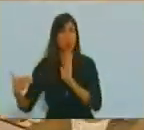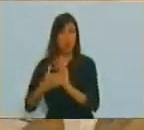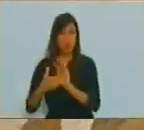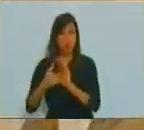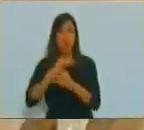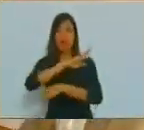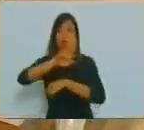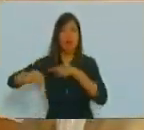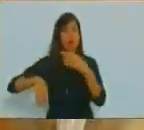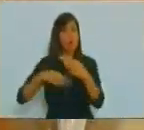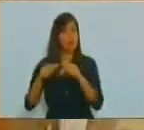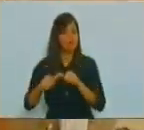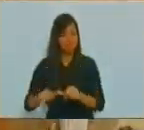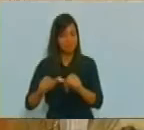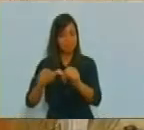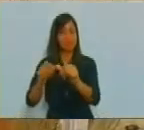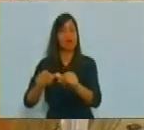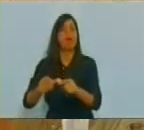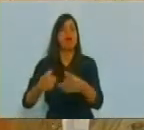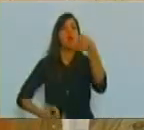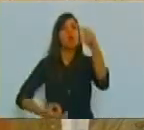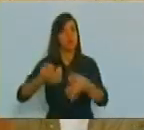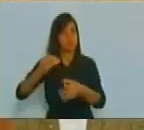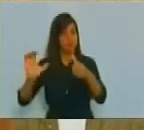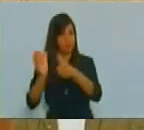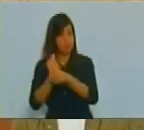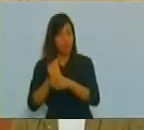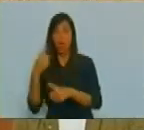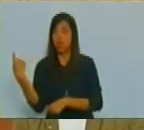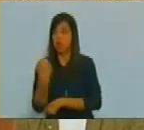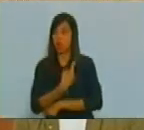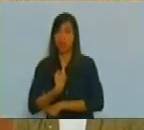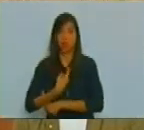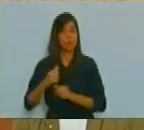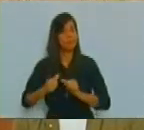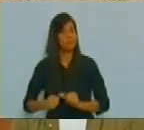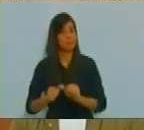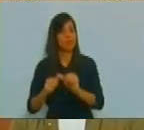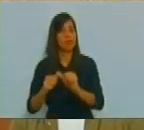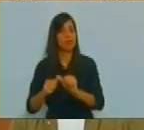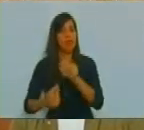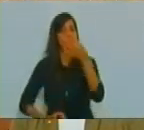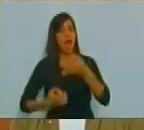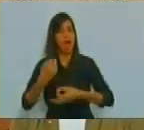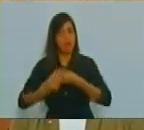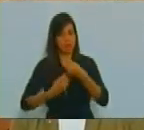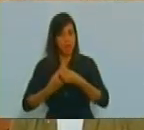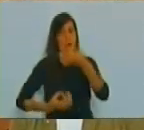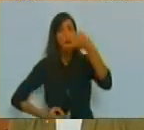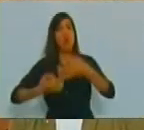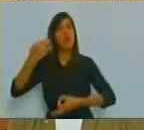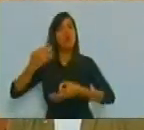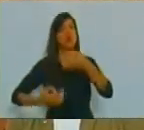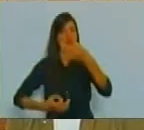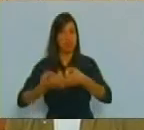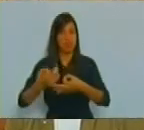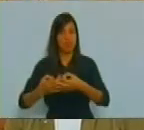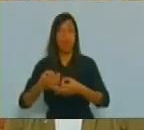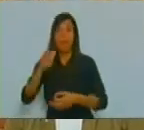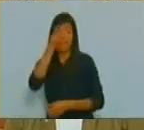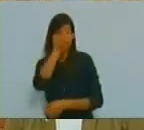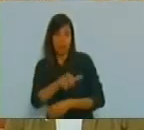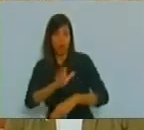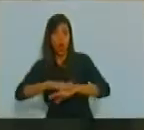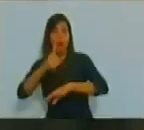prescriban y de esta manera nosotros garantizar que se le pueda dar justicia y se puede encarcelar a sus